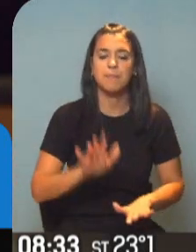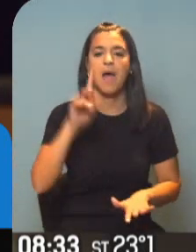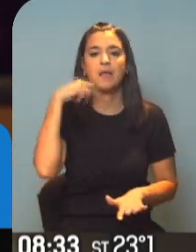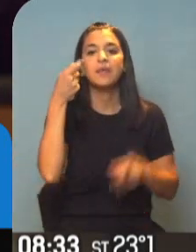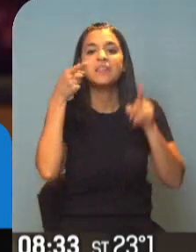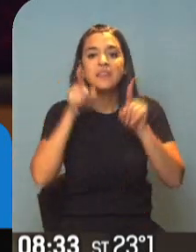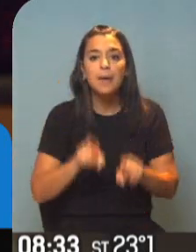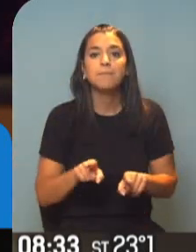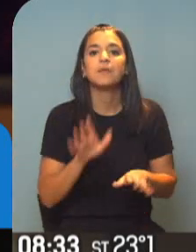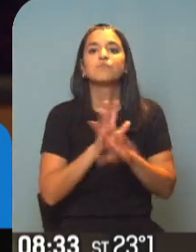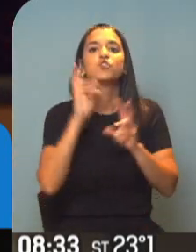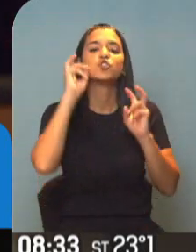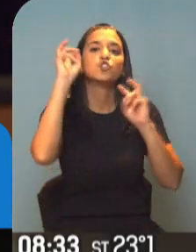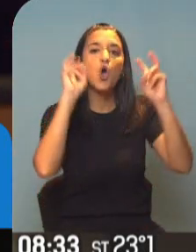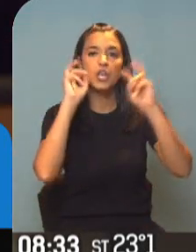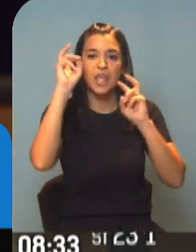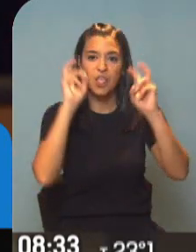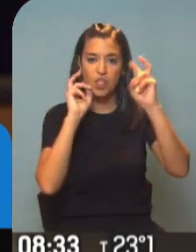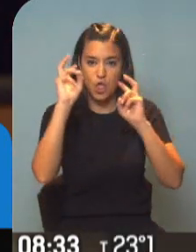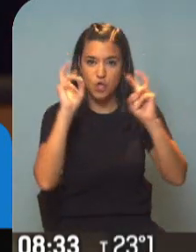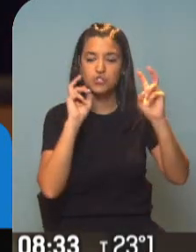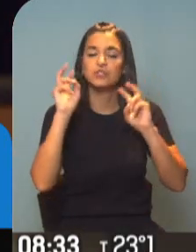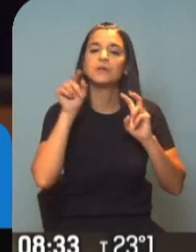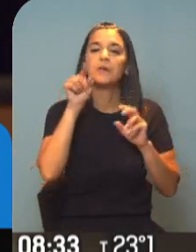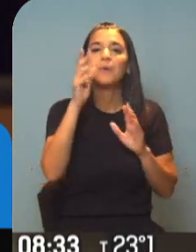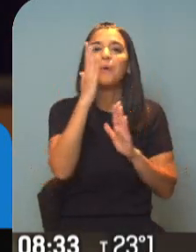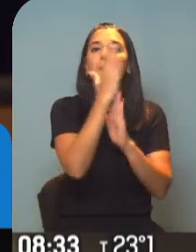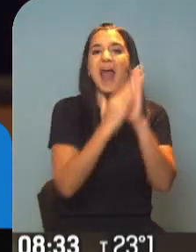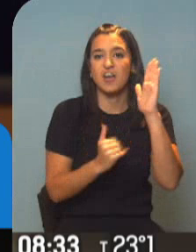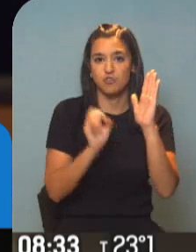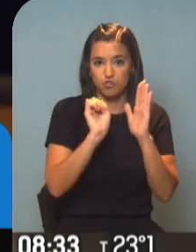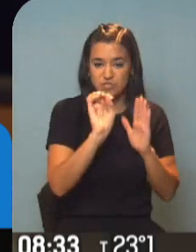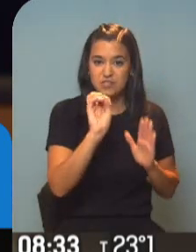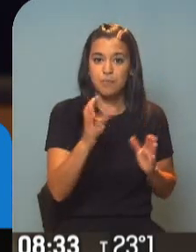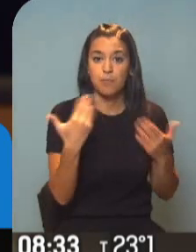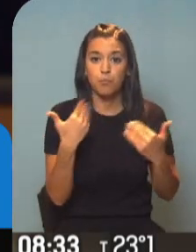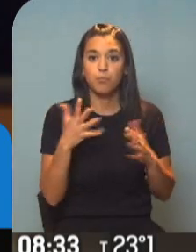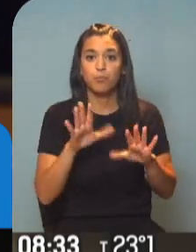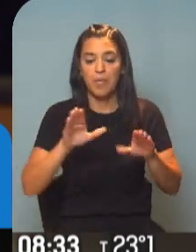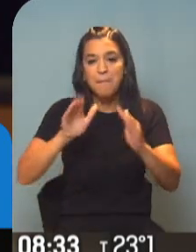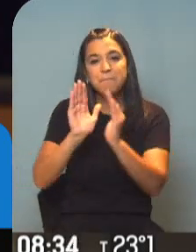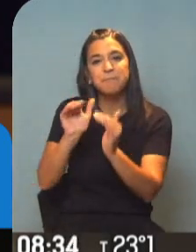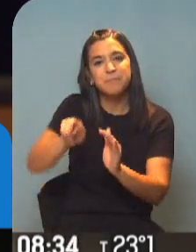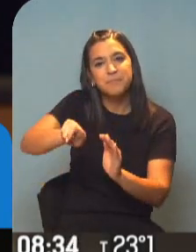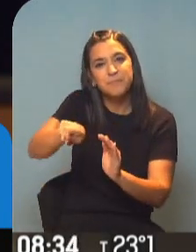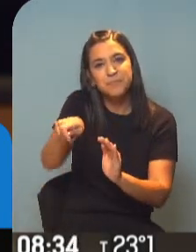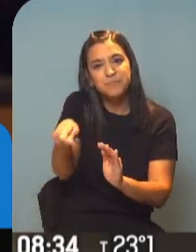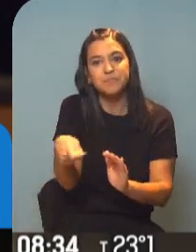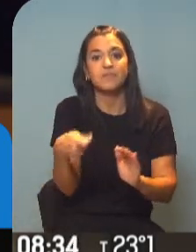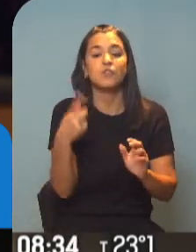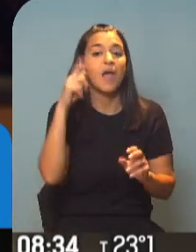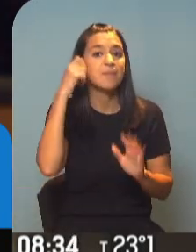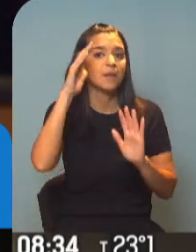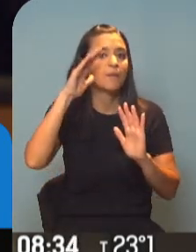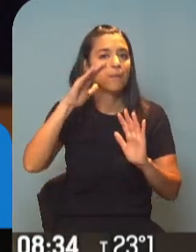de sonidos blancos white sounds sonidos blancos que uno puede con un parlante poner para que el animal